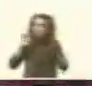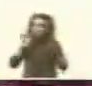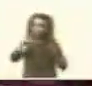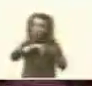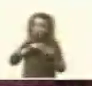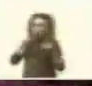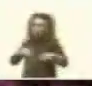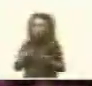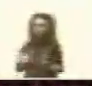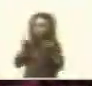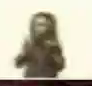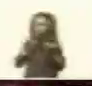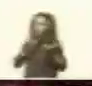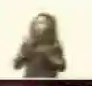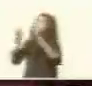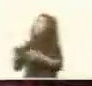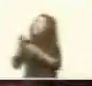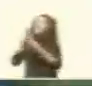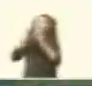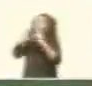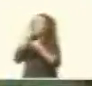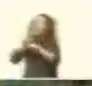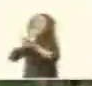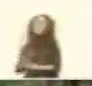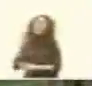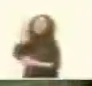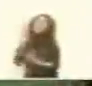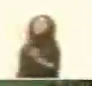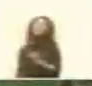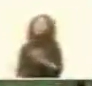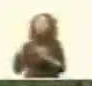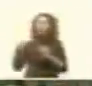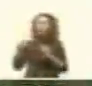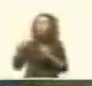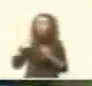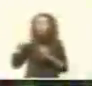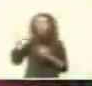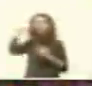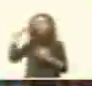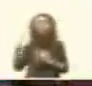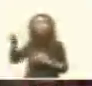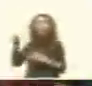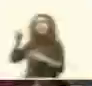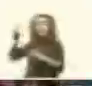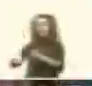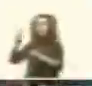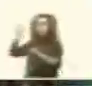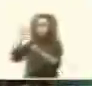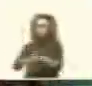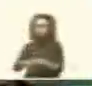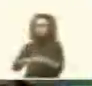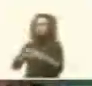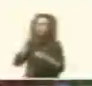porque la fiesta siempre la ha cagado. Y yo prefiero estar crucificado, amén, antes de ser un